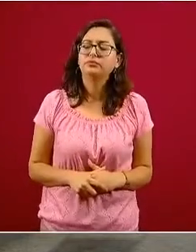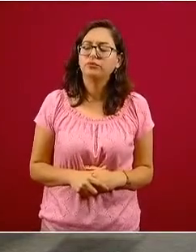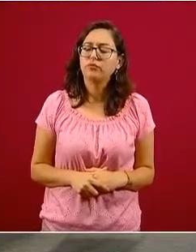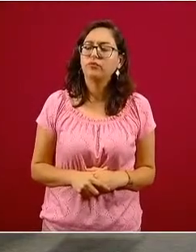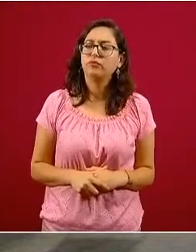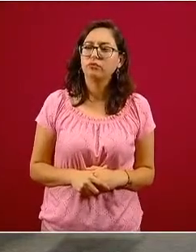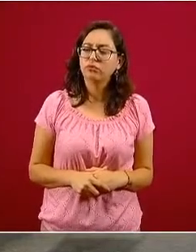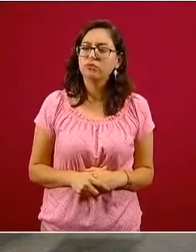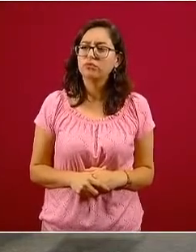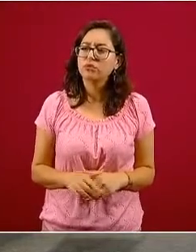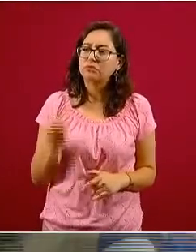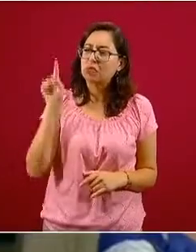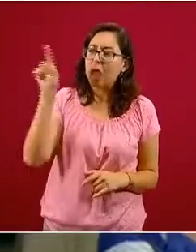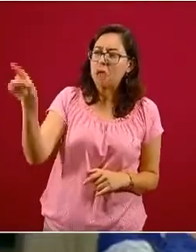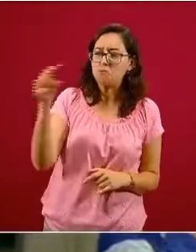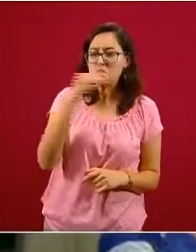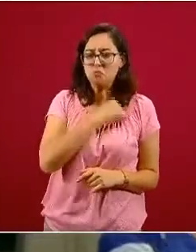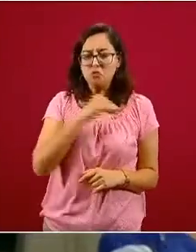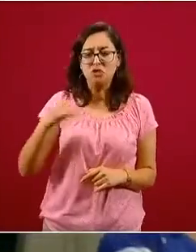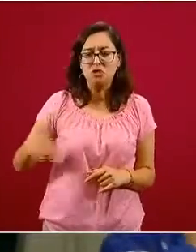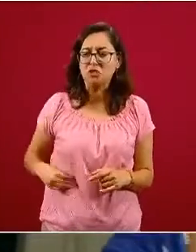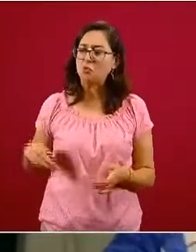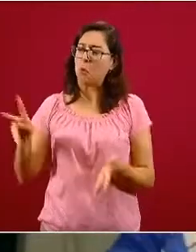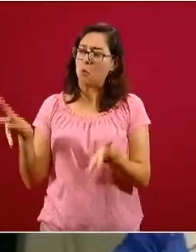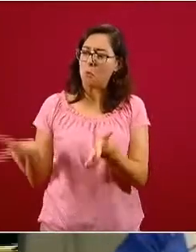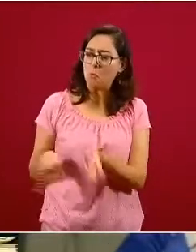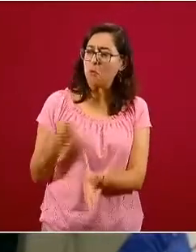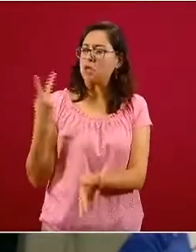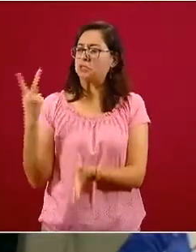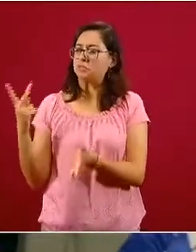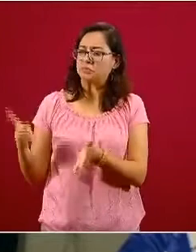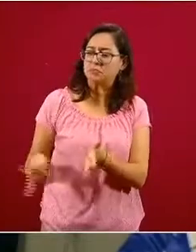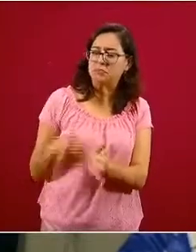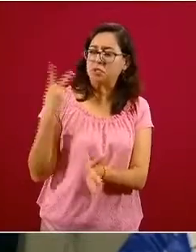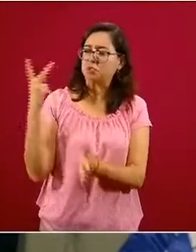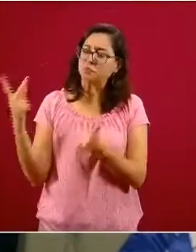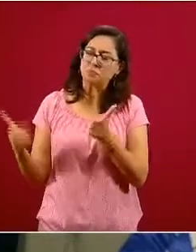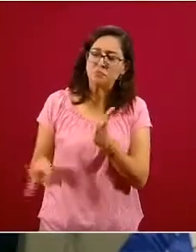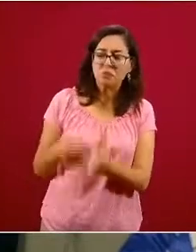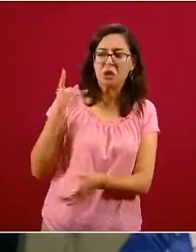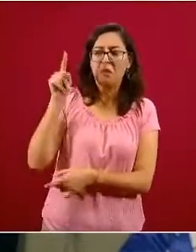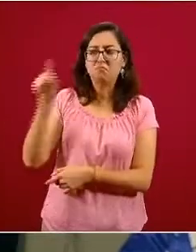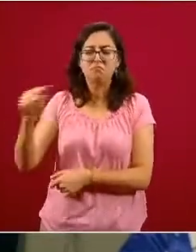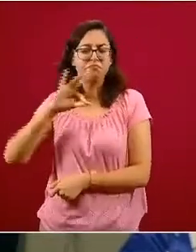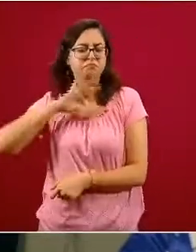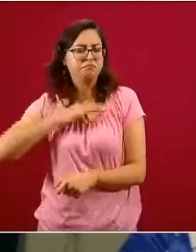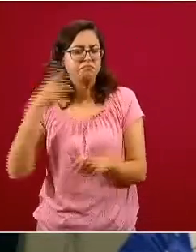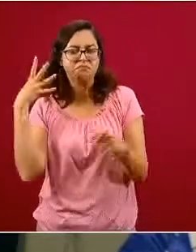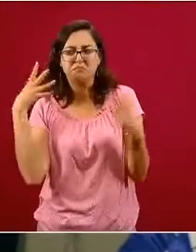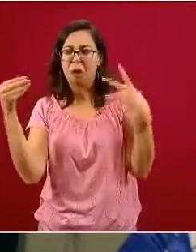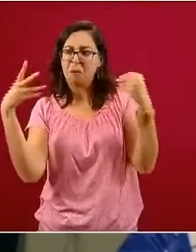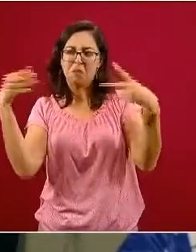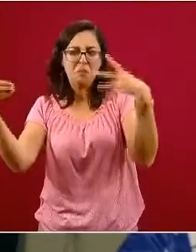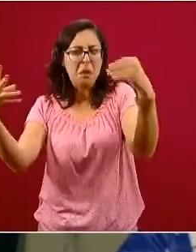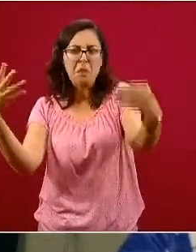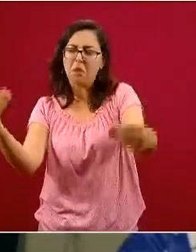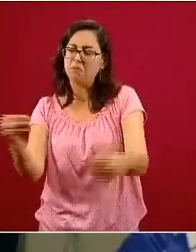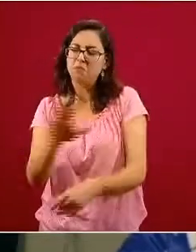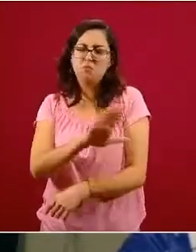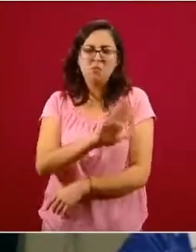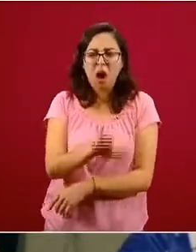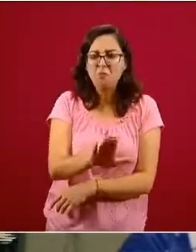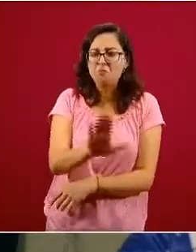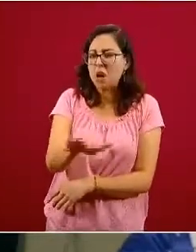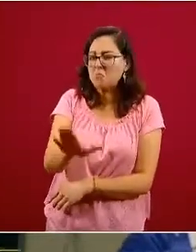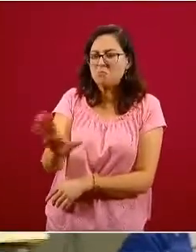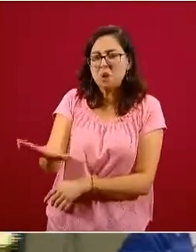municipios que constantemente han aparecido aquí entre los más altos en contagios y decesos. Nos llamó la atención